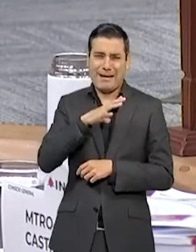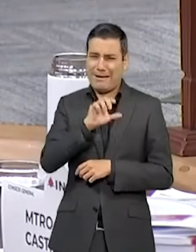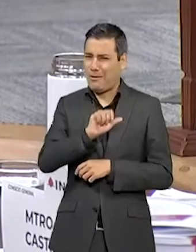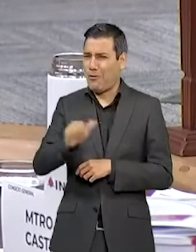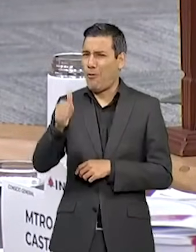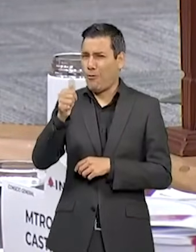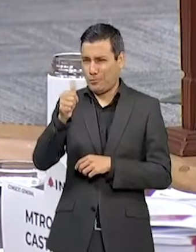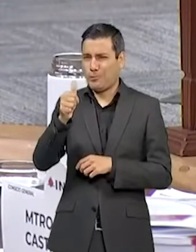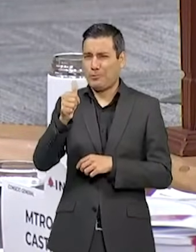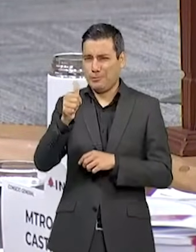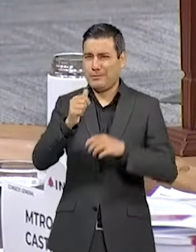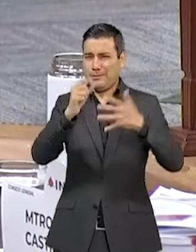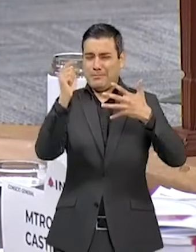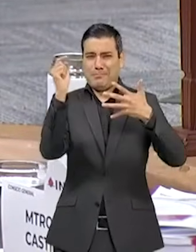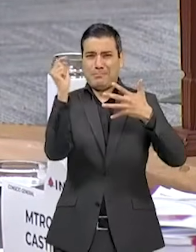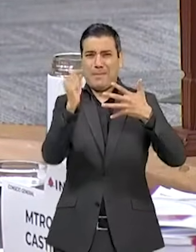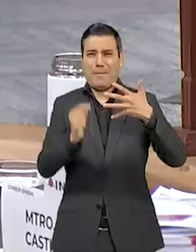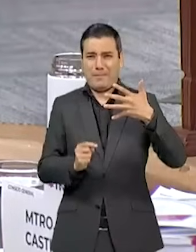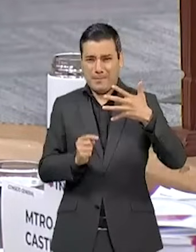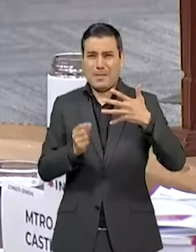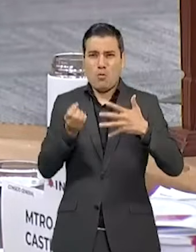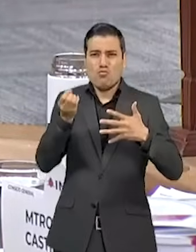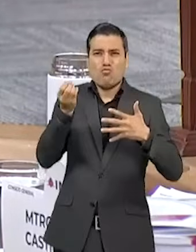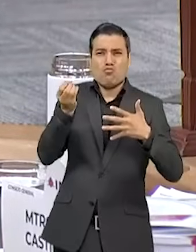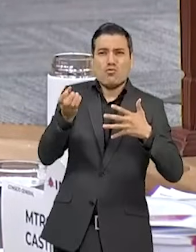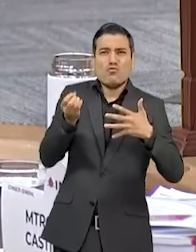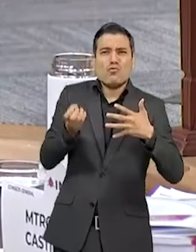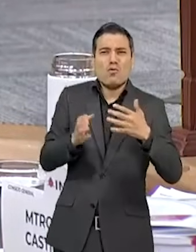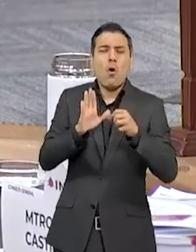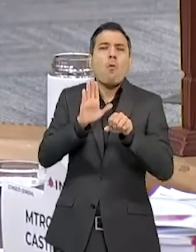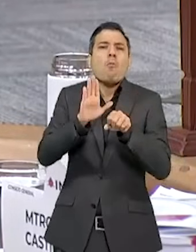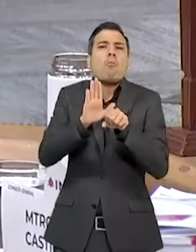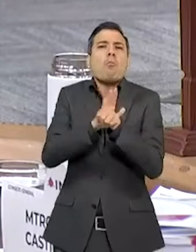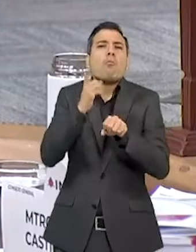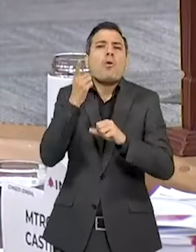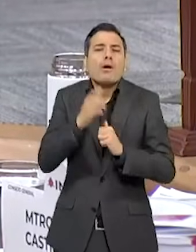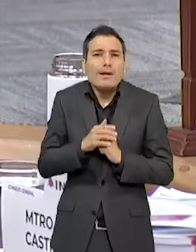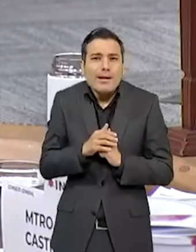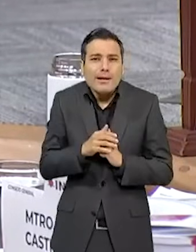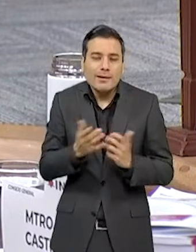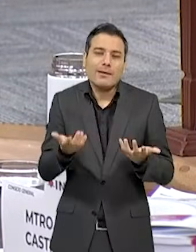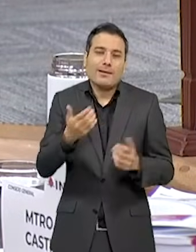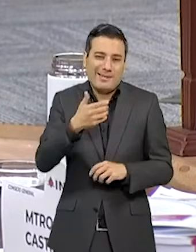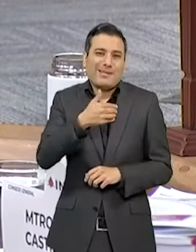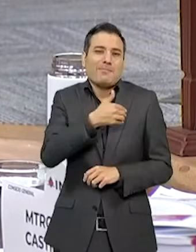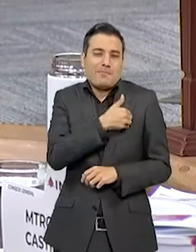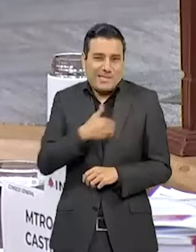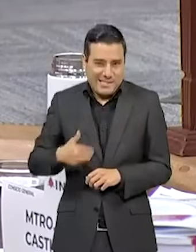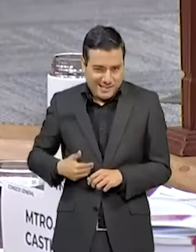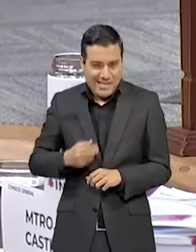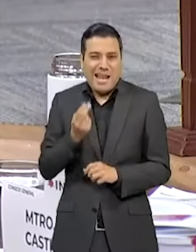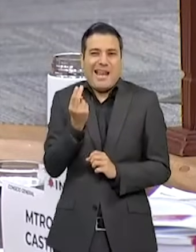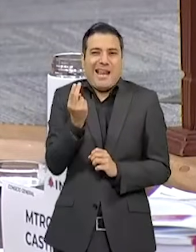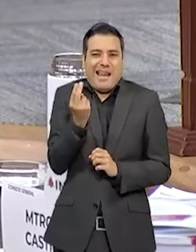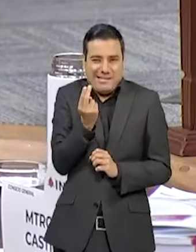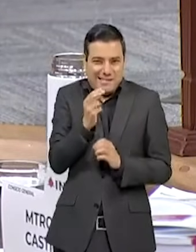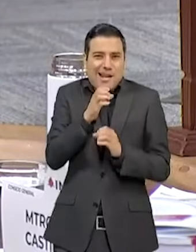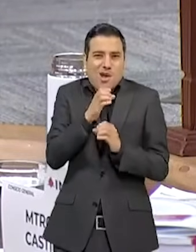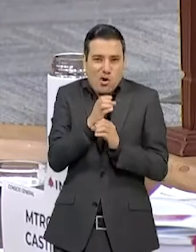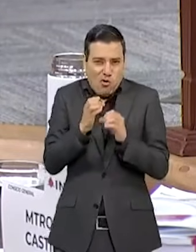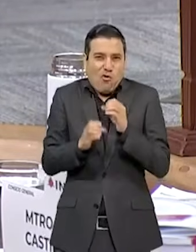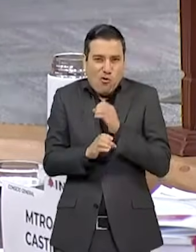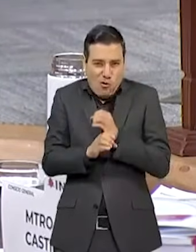prestaciones que es correcto que reciba porque el jefe del Estado requiere una serie de condiciones